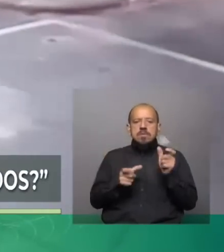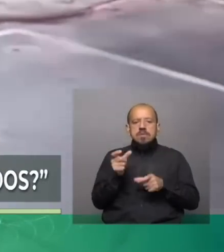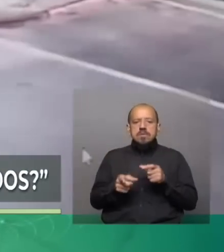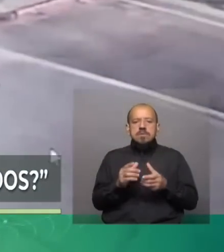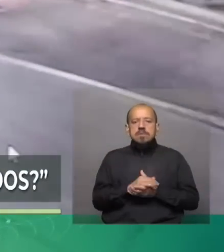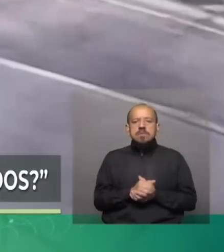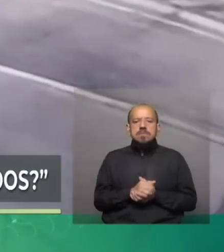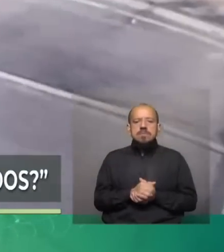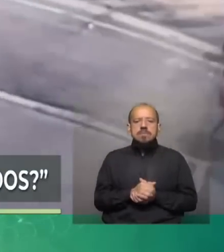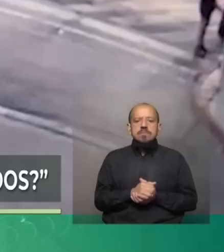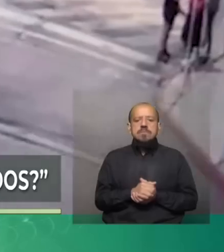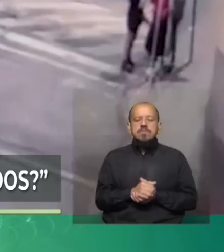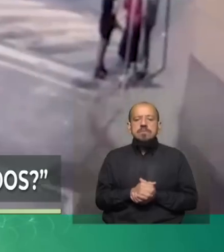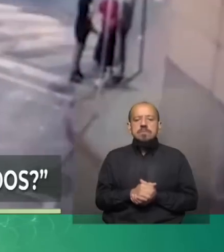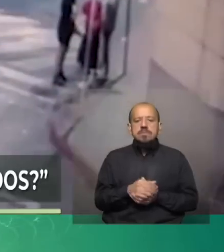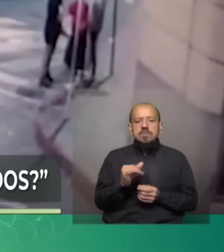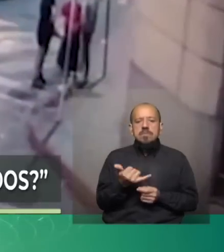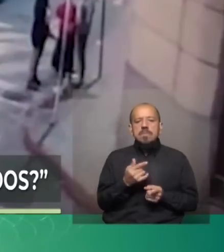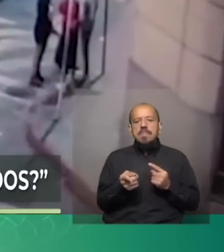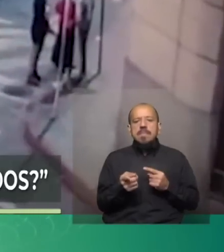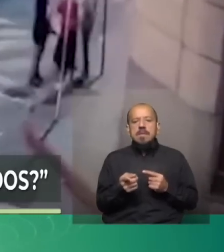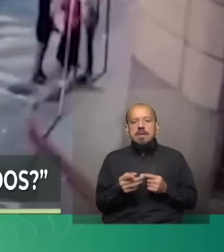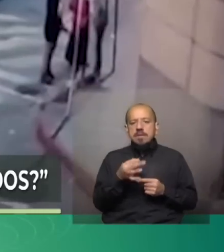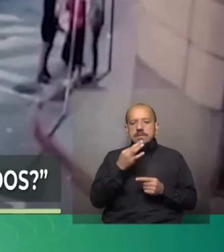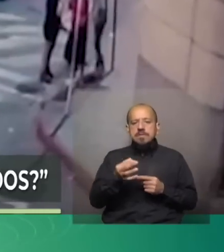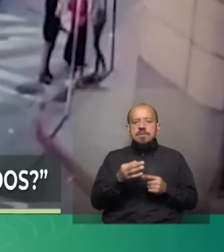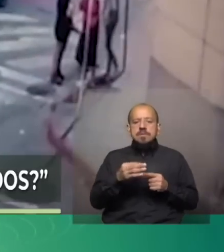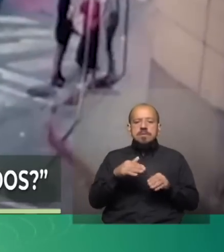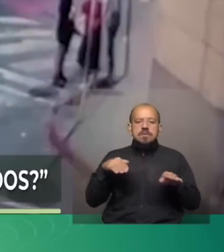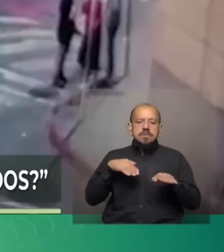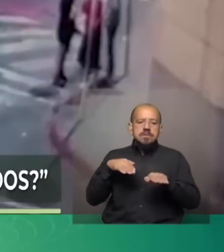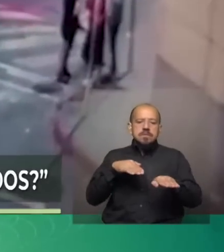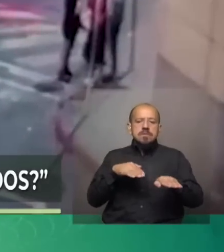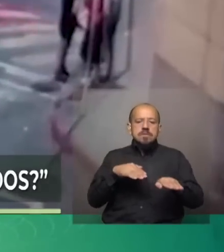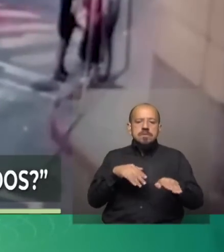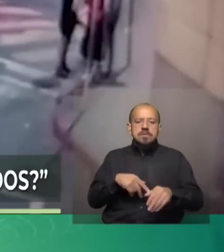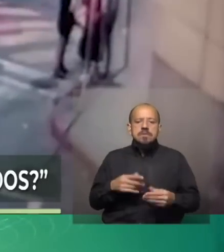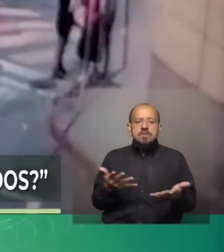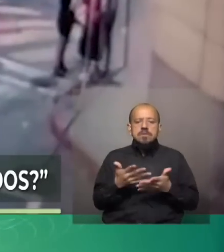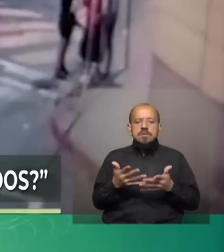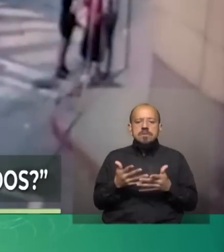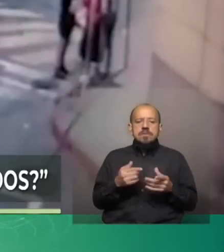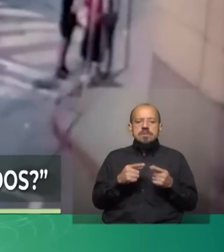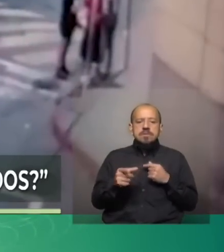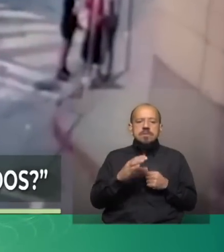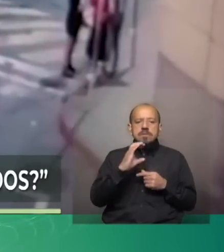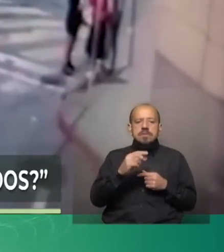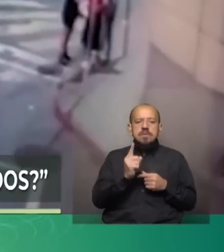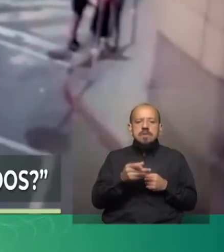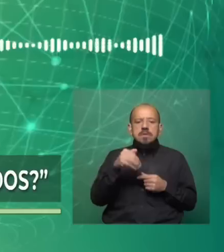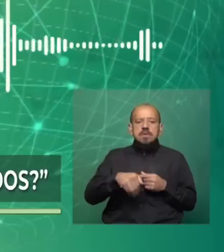para poner la voz pero escuchame ahí de rato y ahora mandé el centro de monitoreo